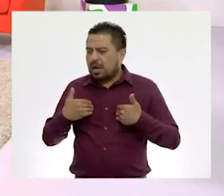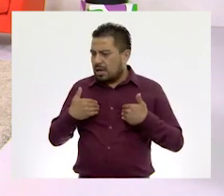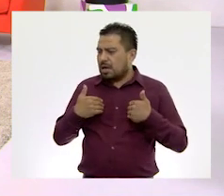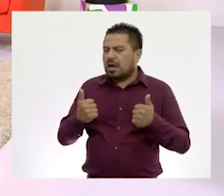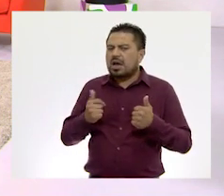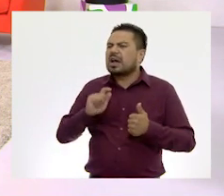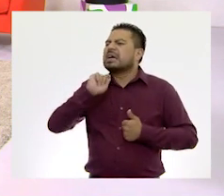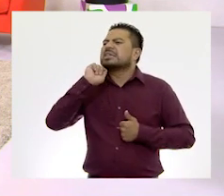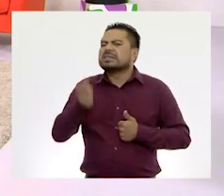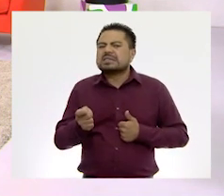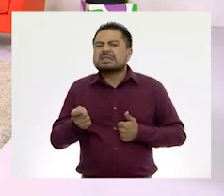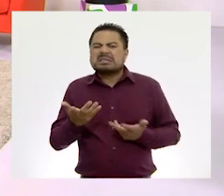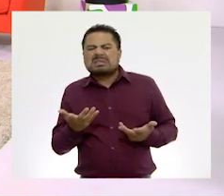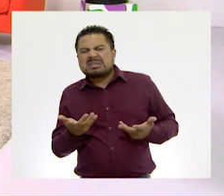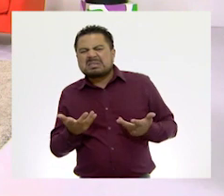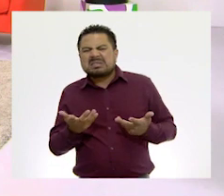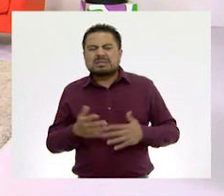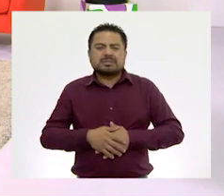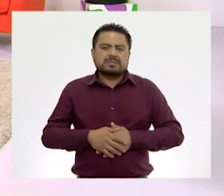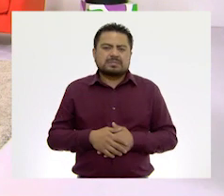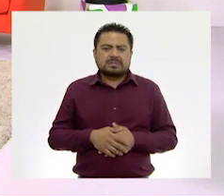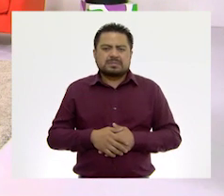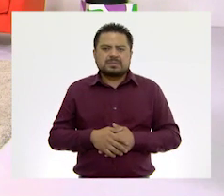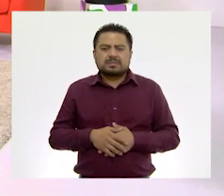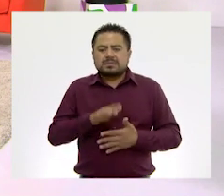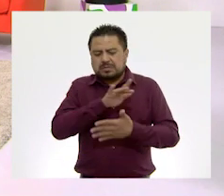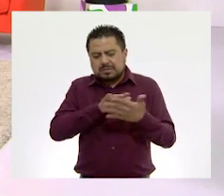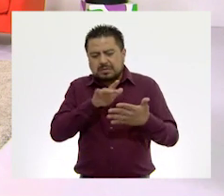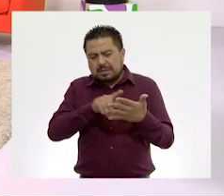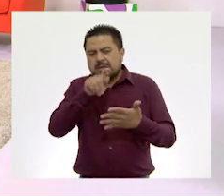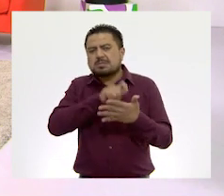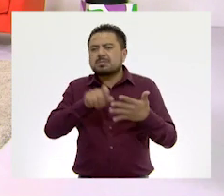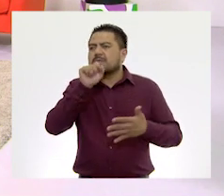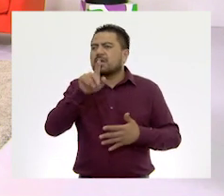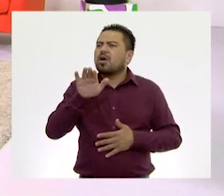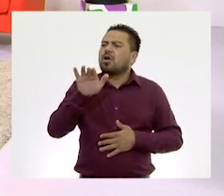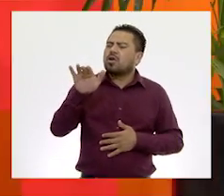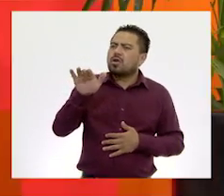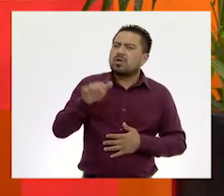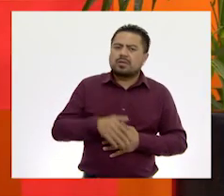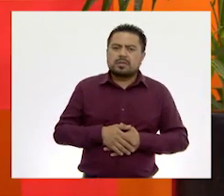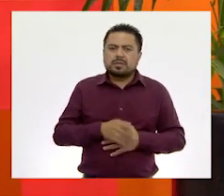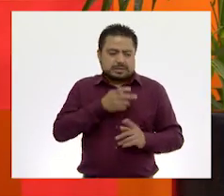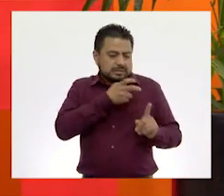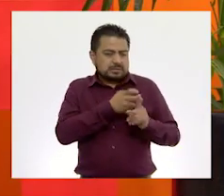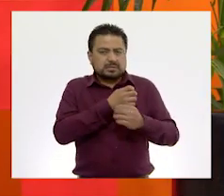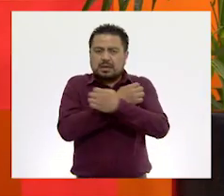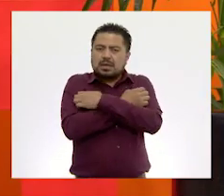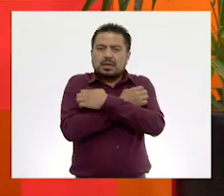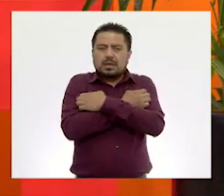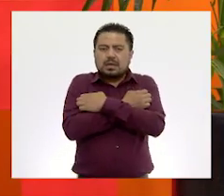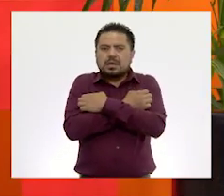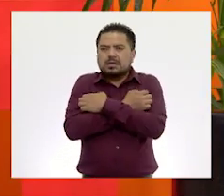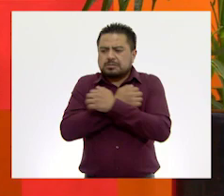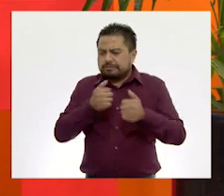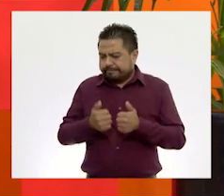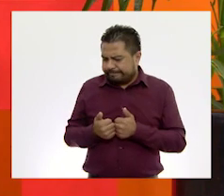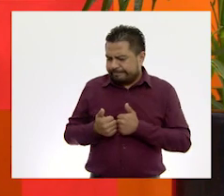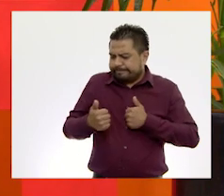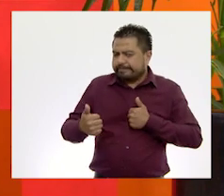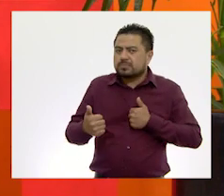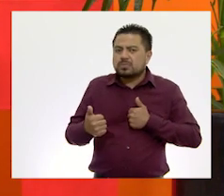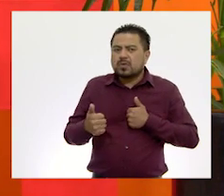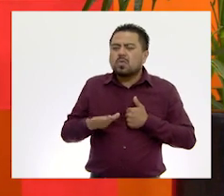comprensión de lo que están, Claro. de lo que están leyendo y escribiendo. Oye, Mercedes, y en esta educación a distancia,